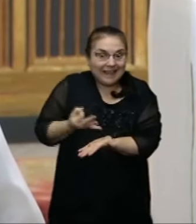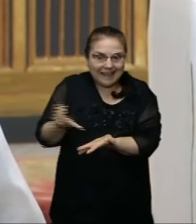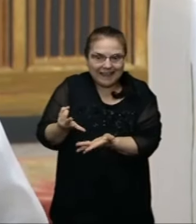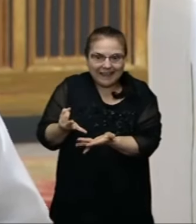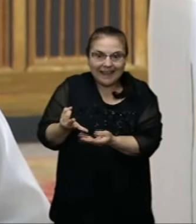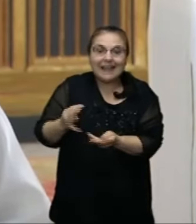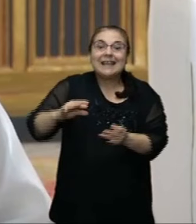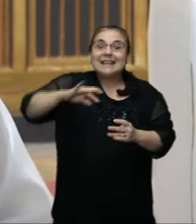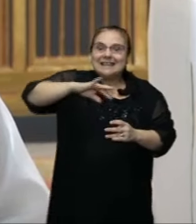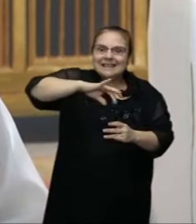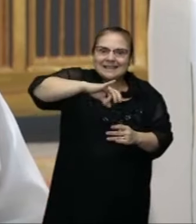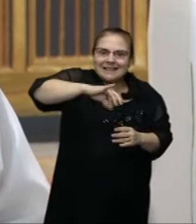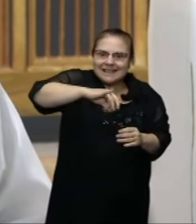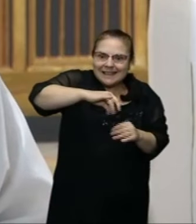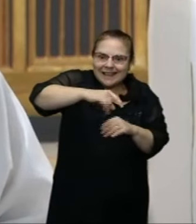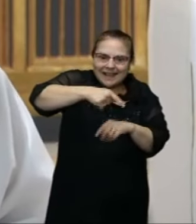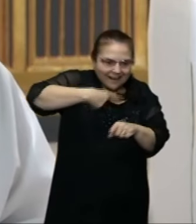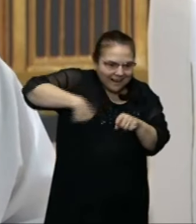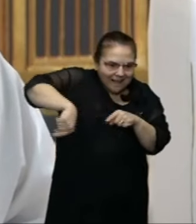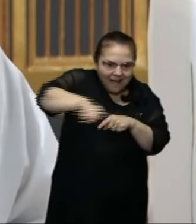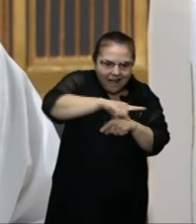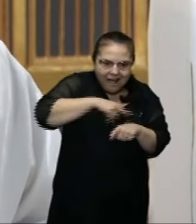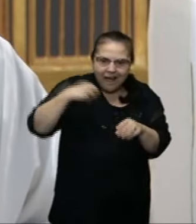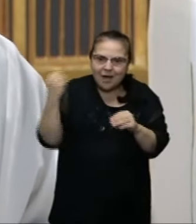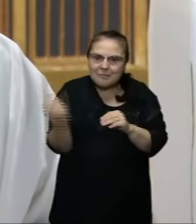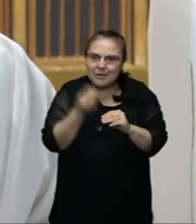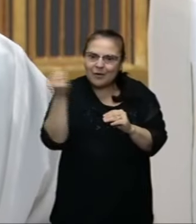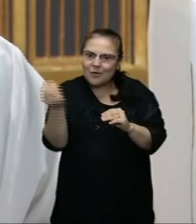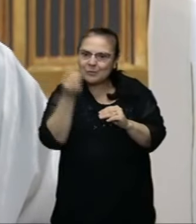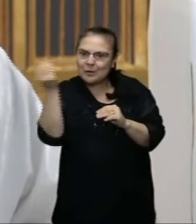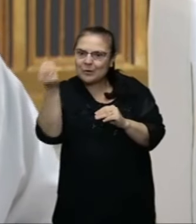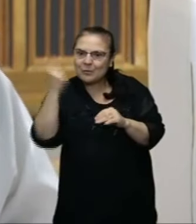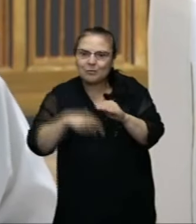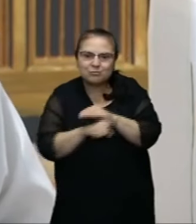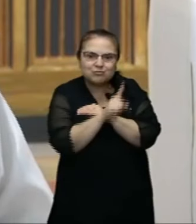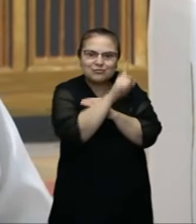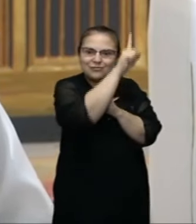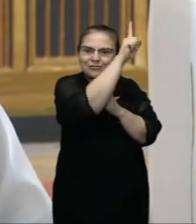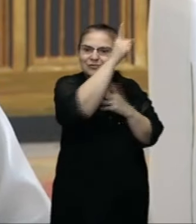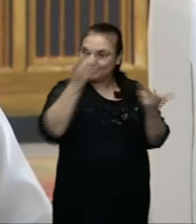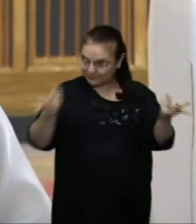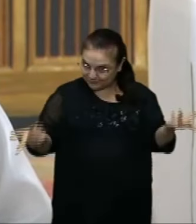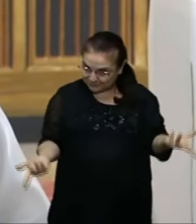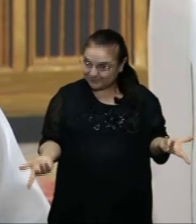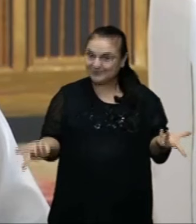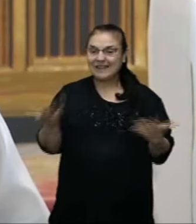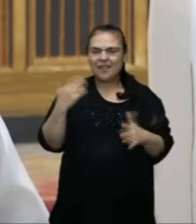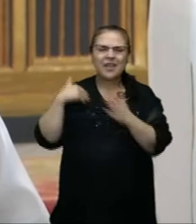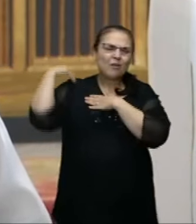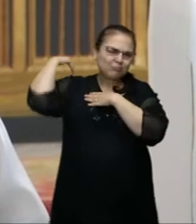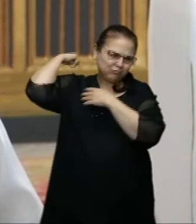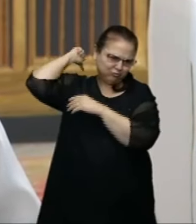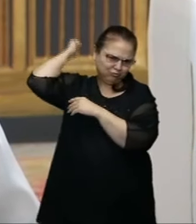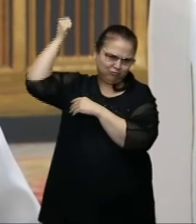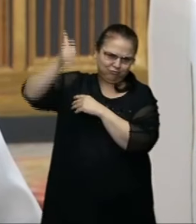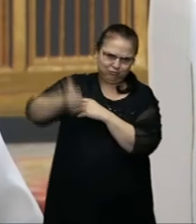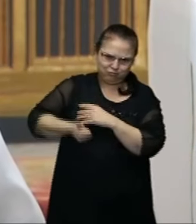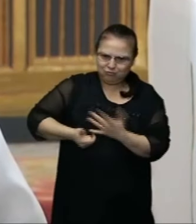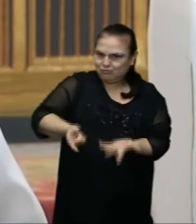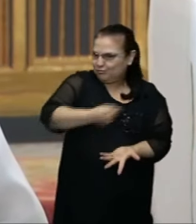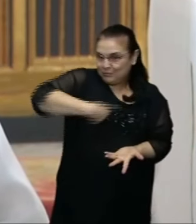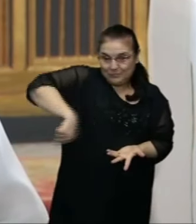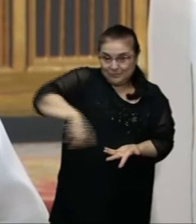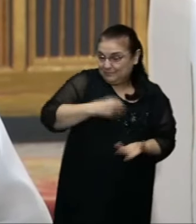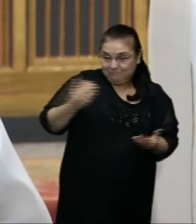la tierra que recibe la palabra de Dios, que la ha recibido tantas veces también hoy, que la ha recibido desde hace tantos años en nuestra